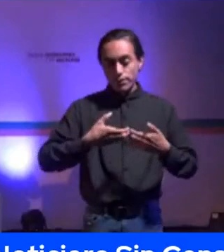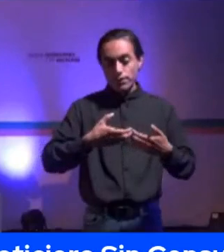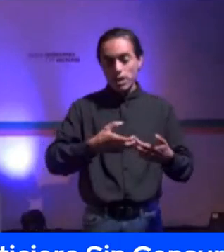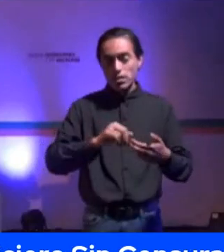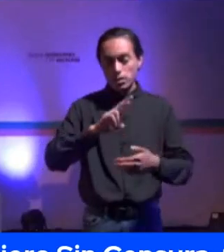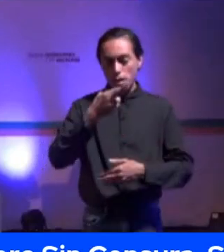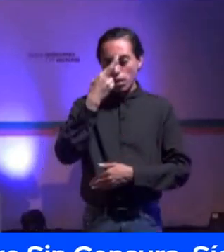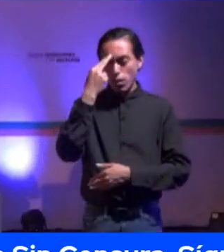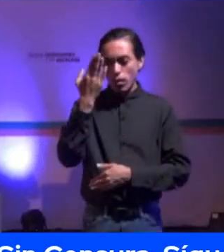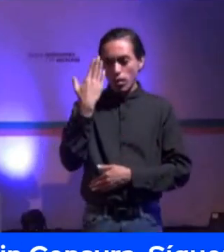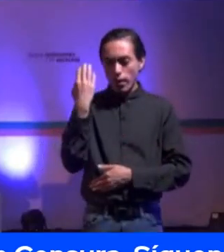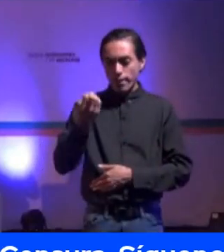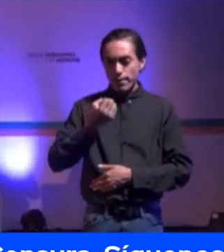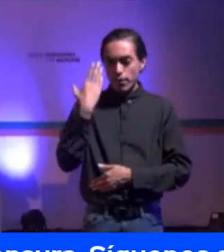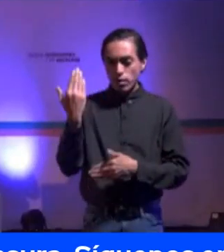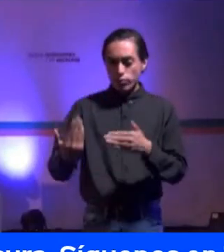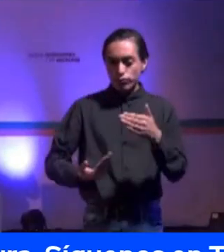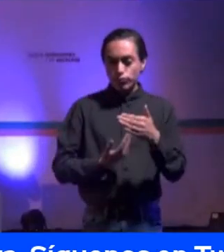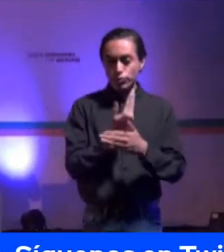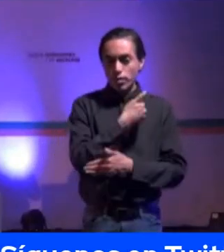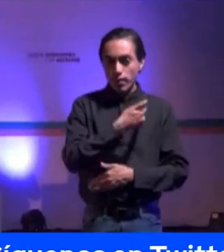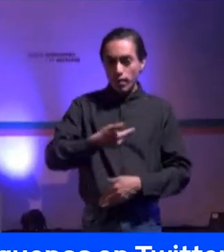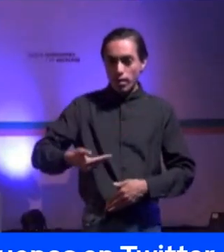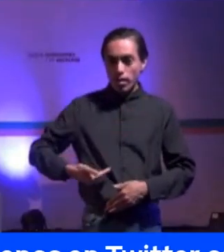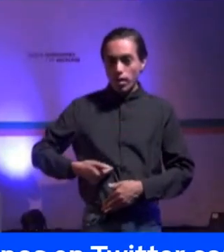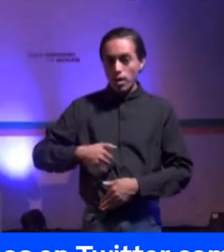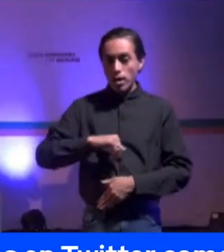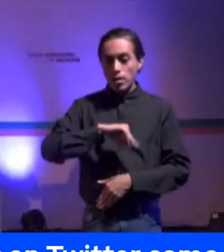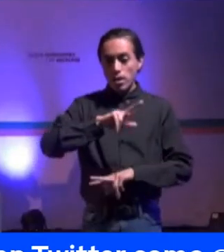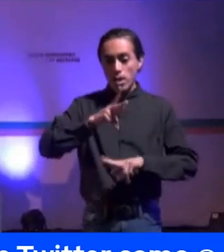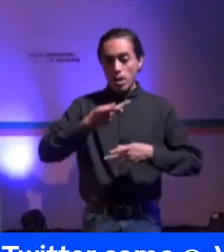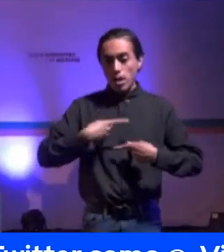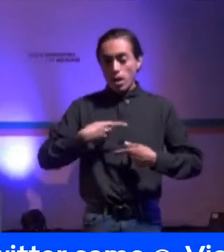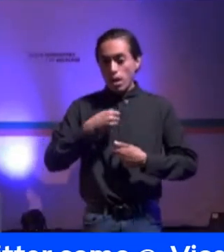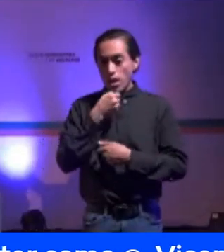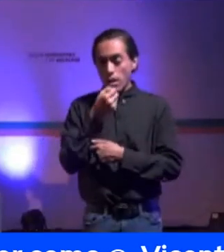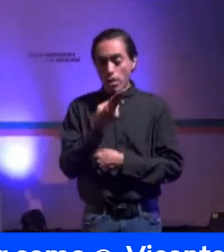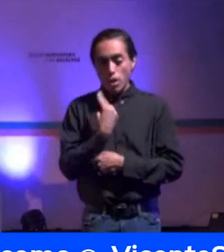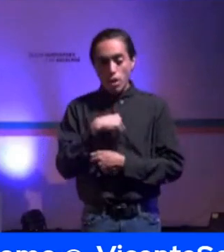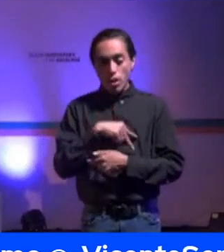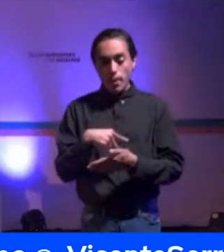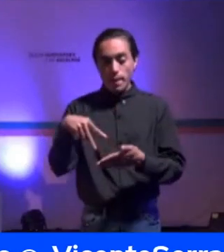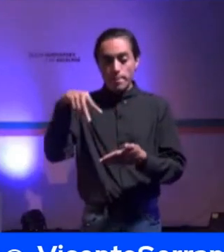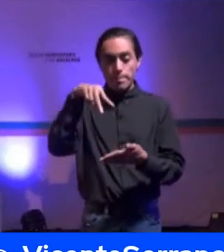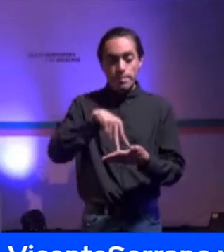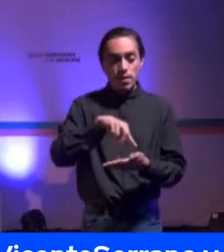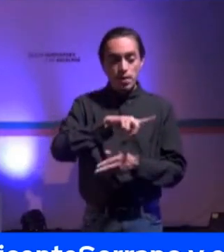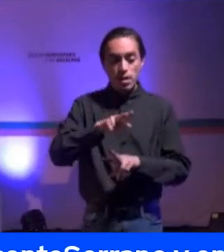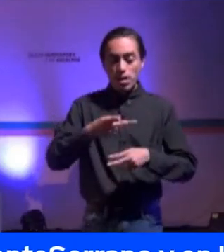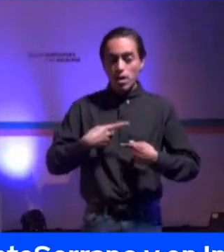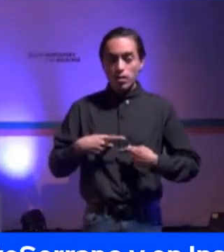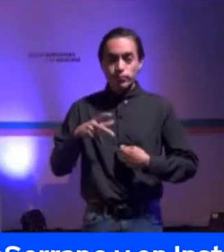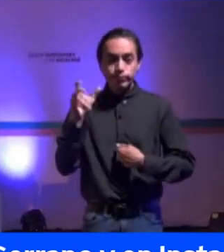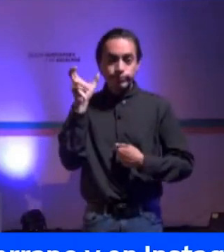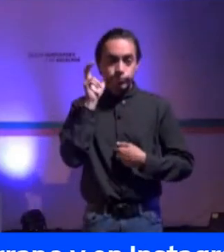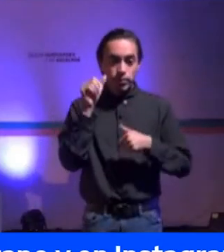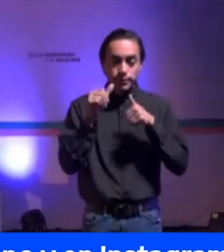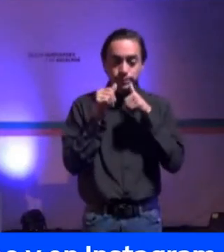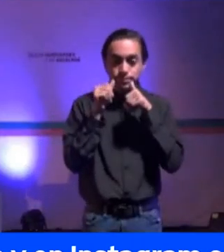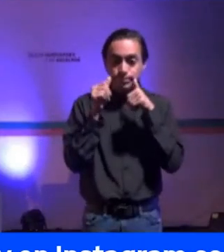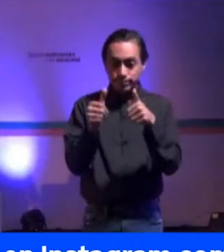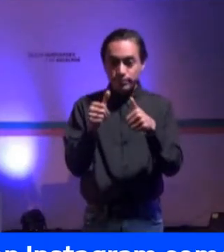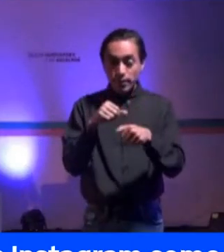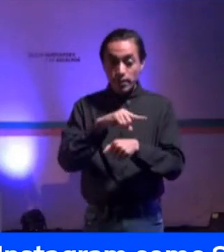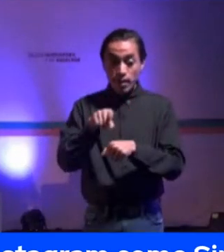mañanera, no me dejarán mentir todos los periodistas que nos paramos a escuchar a las personas que van ahí con